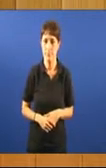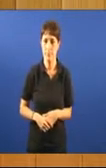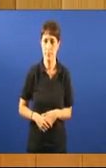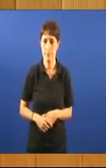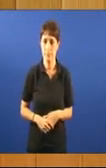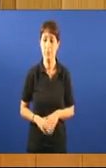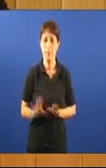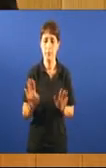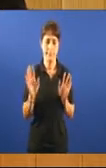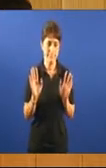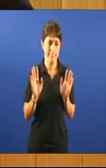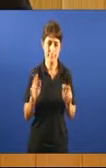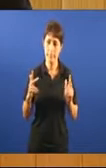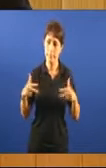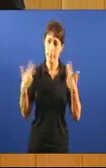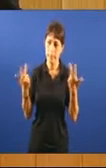Pero permítanme que siga.